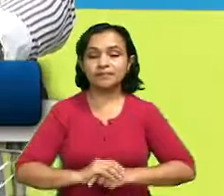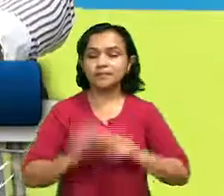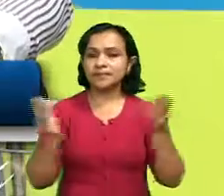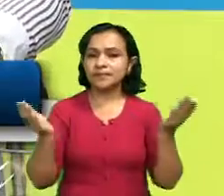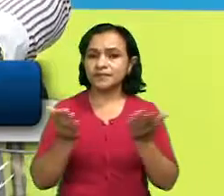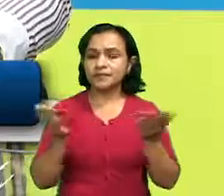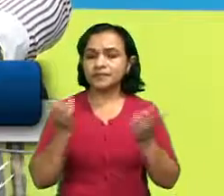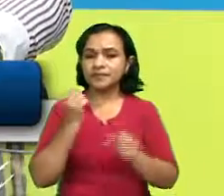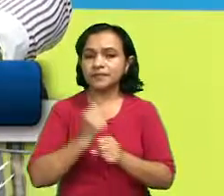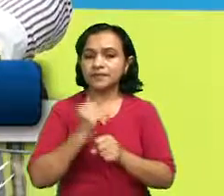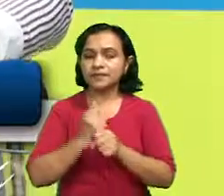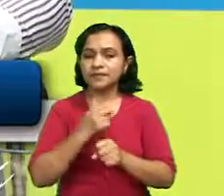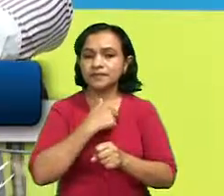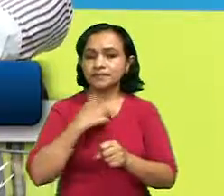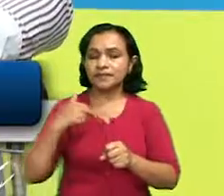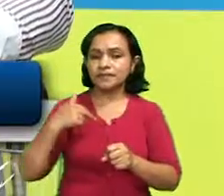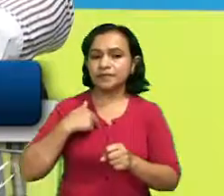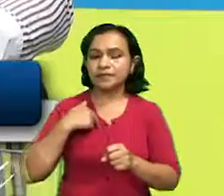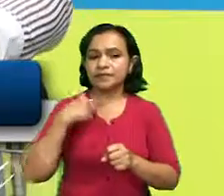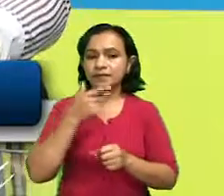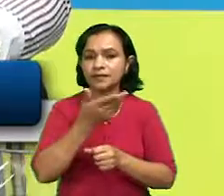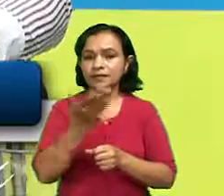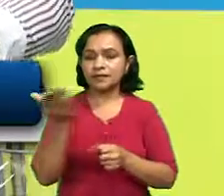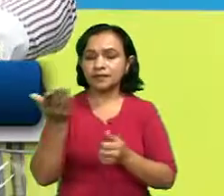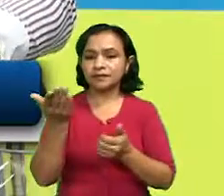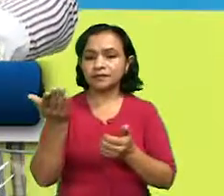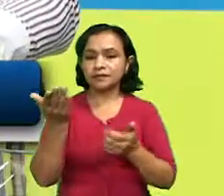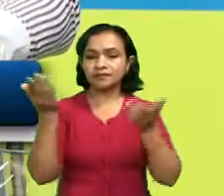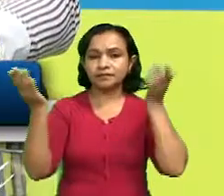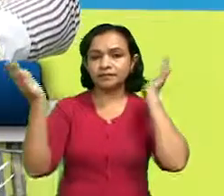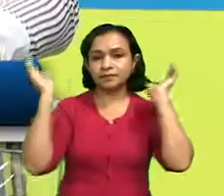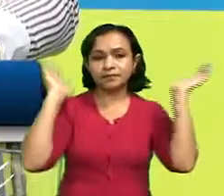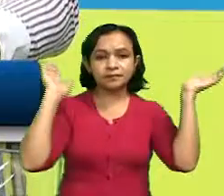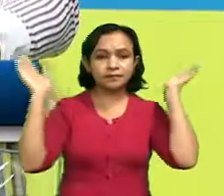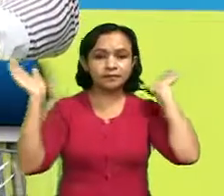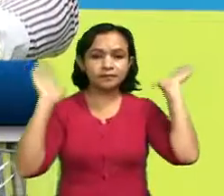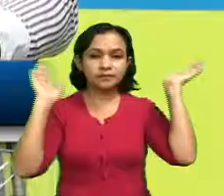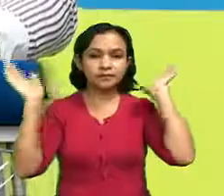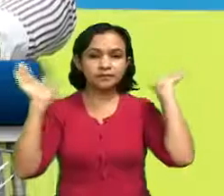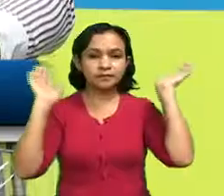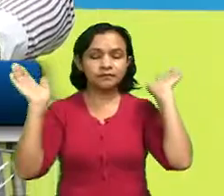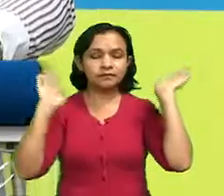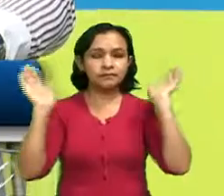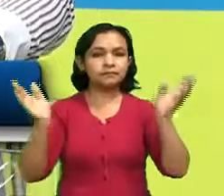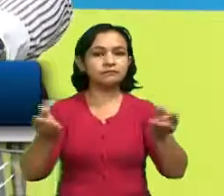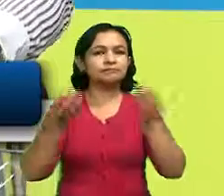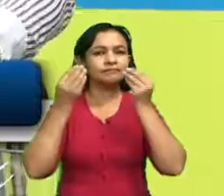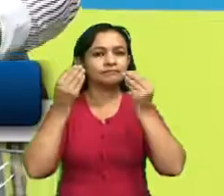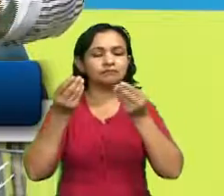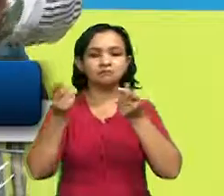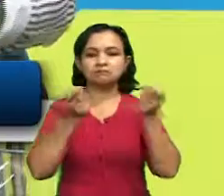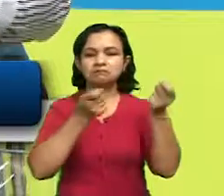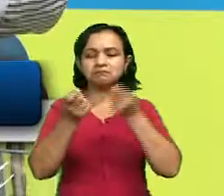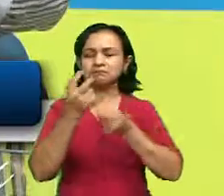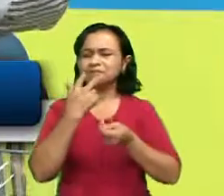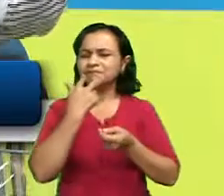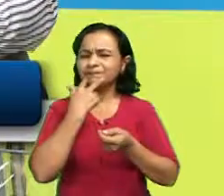¿Cómo es ese trabajo que ustedes realizan, por ejemplo, en los mercados, donde quizás no hay un control